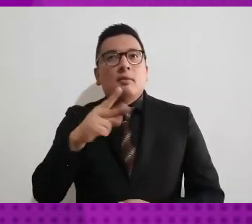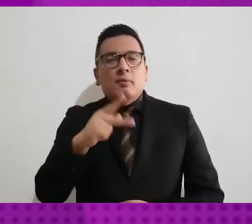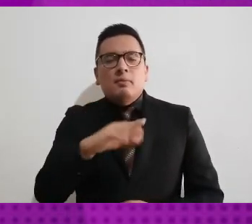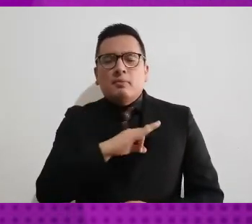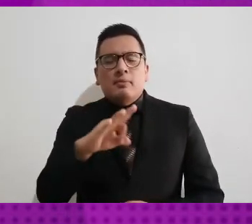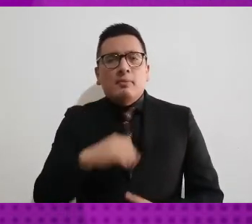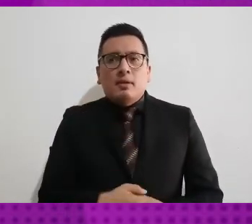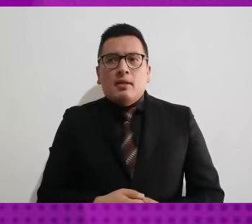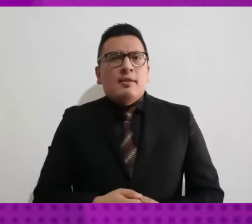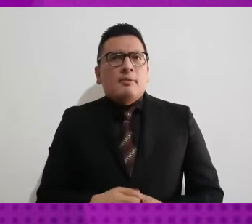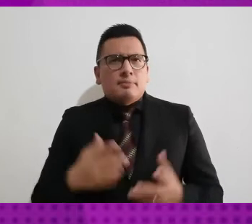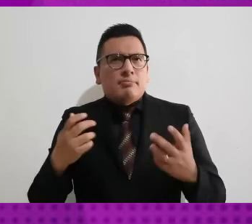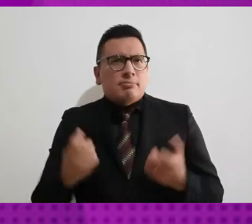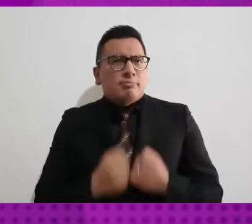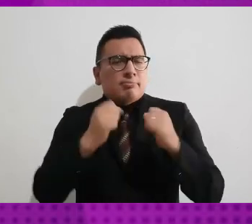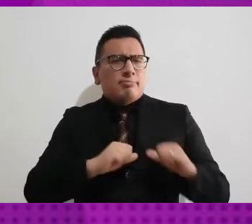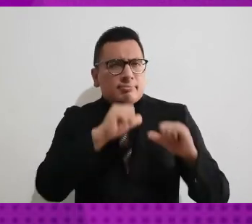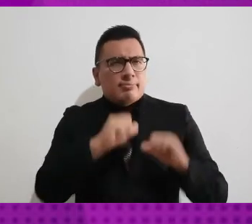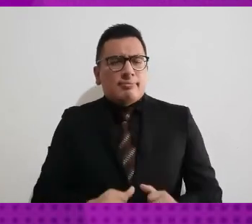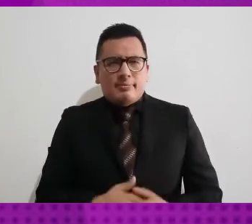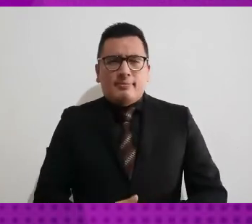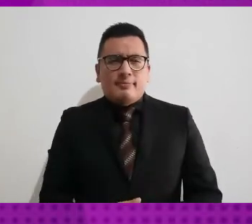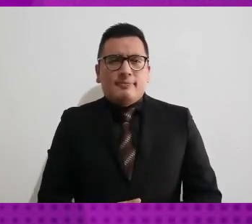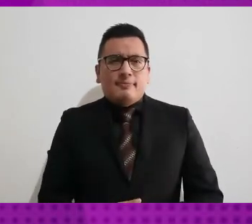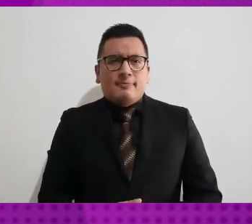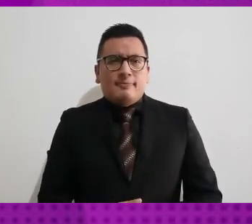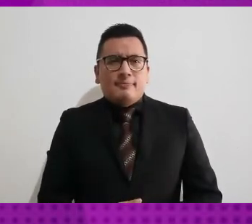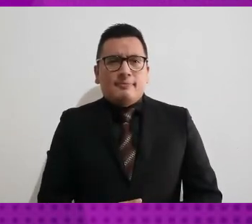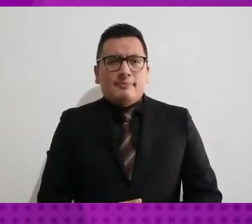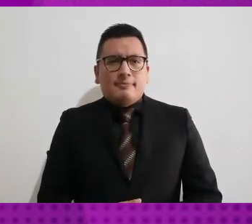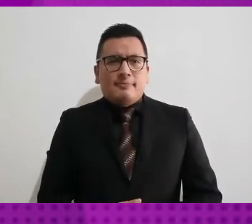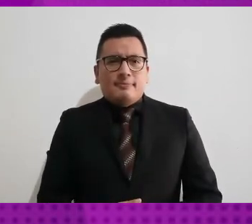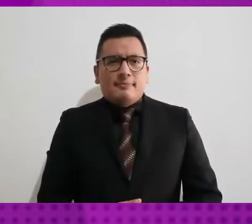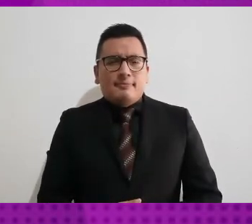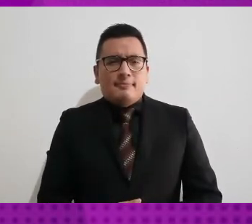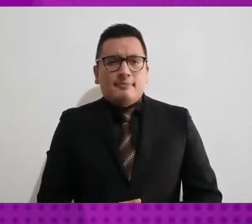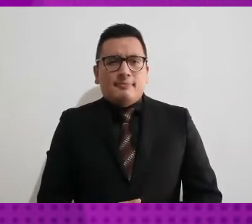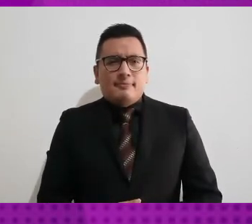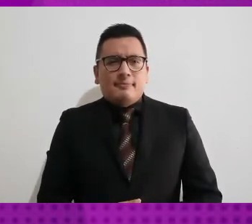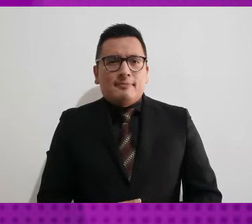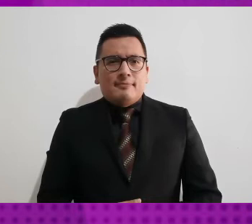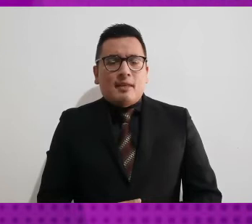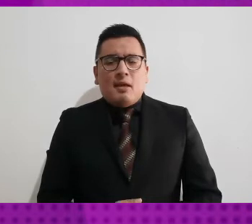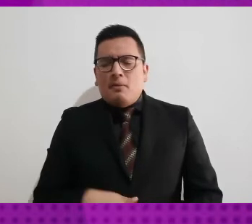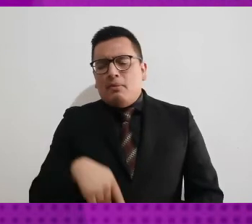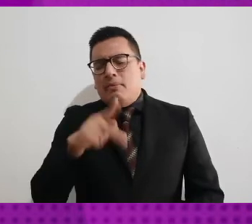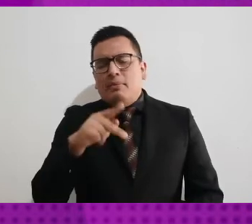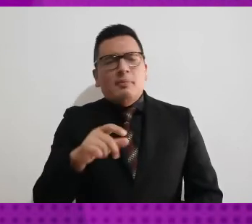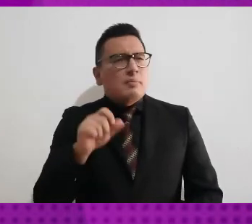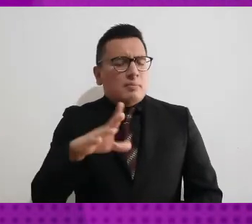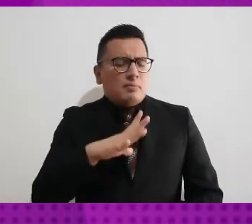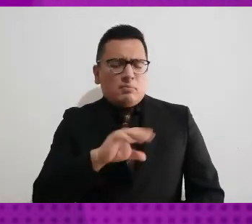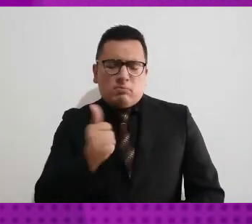ganar el poder público. Y también hay casos de éxito en otros temas de la agenda de las